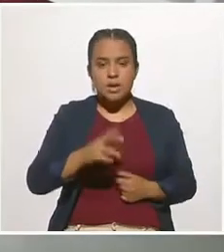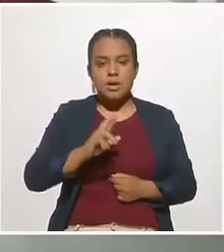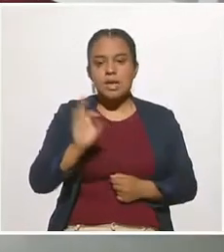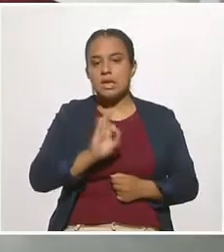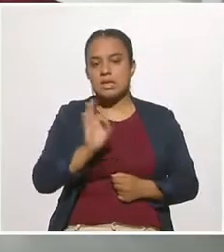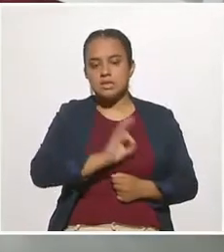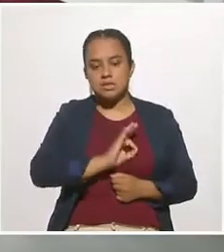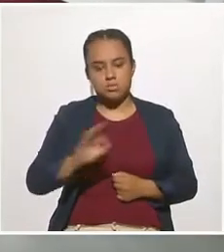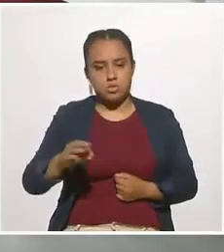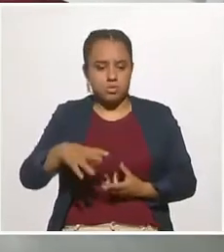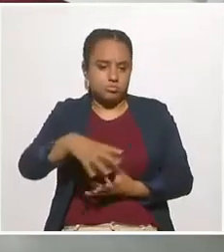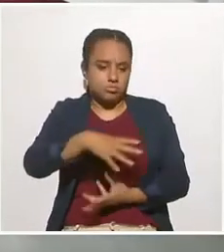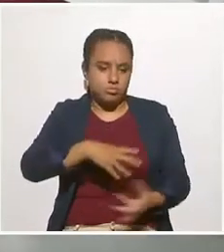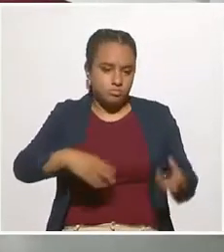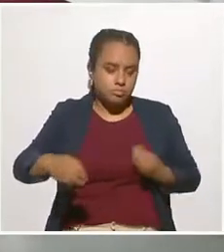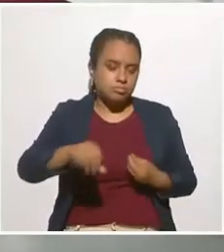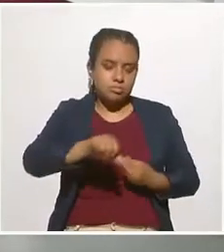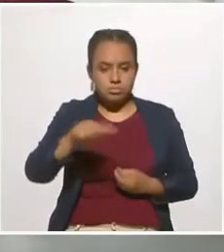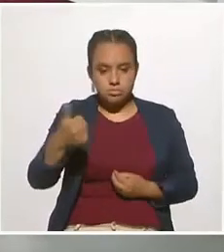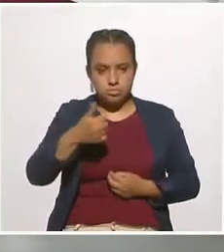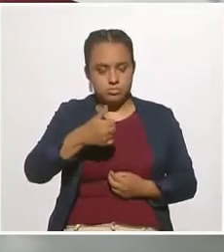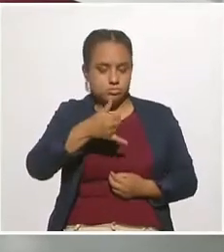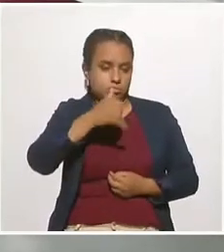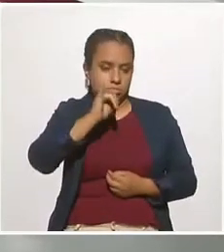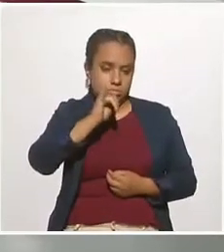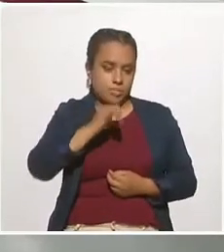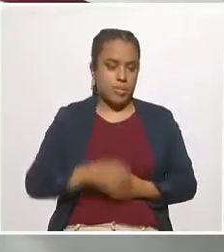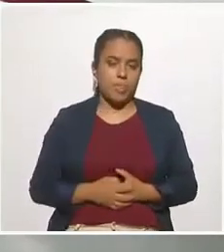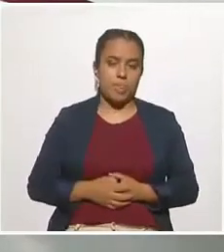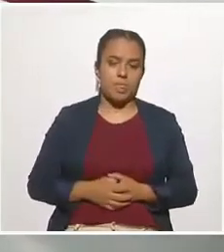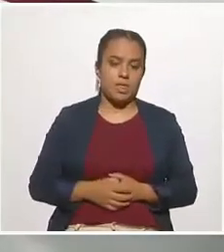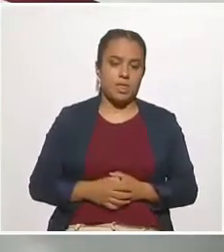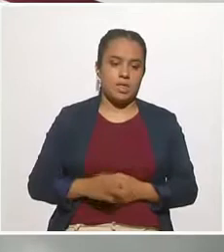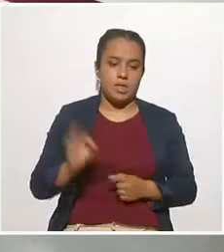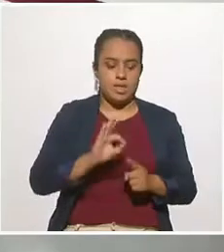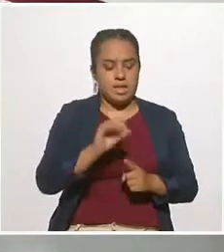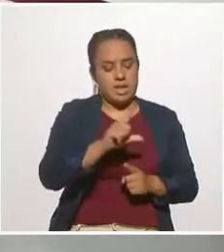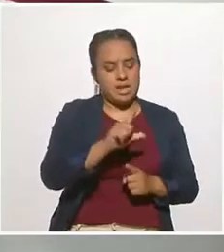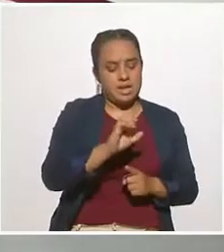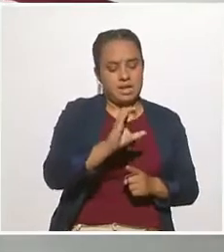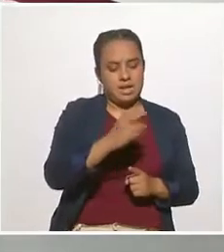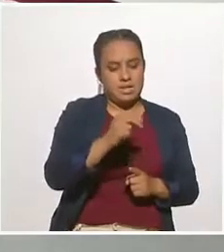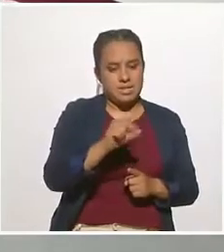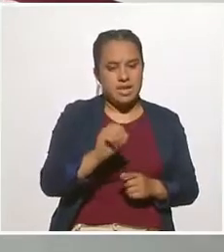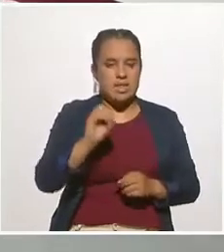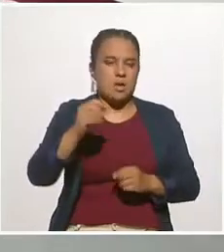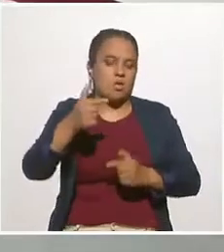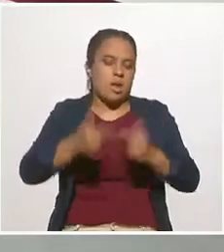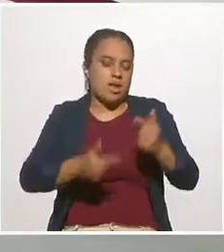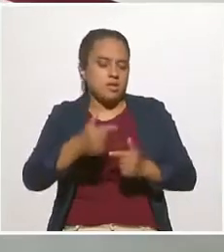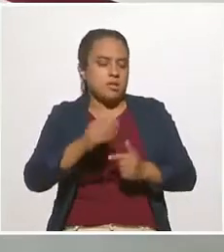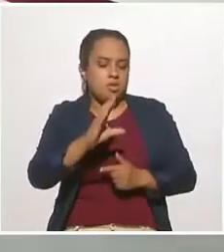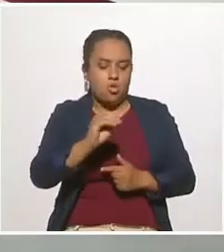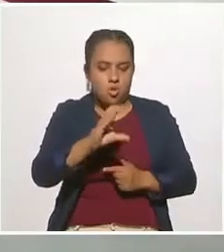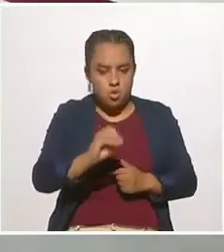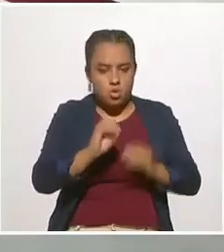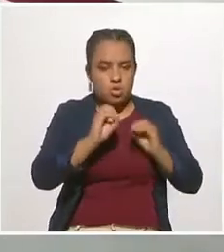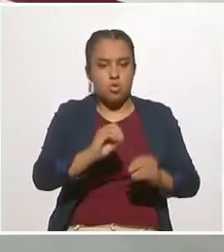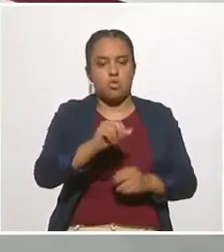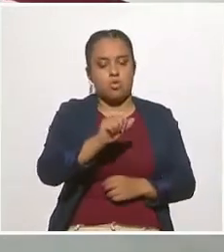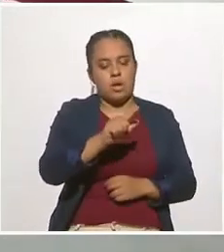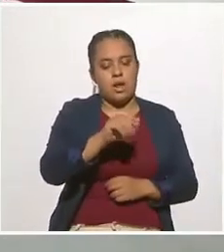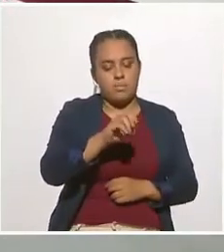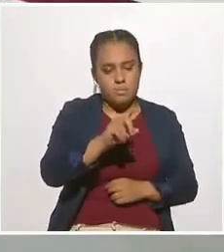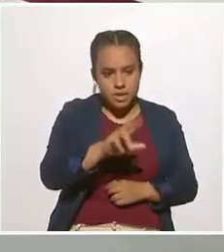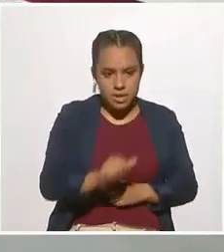algún sustituto, alguna lechada o bebida de coco, de almendra, de arroz. Lo que sí